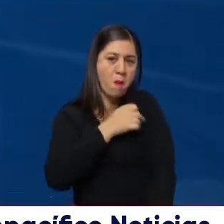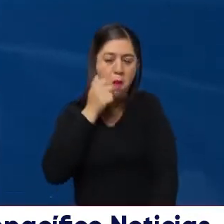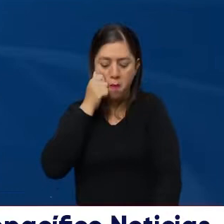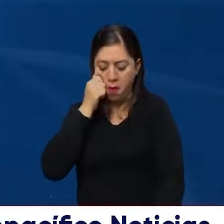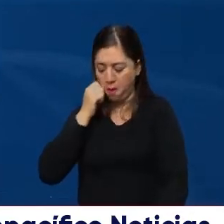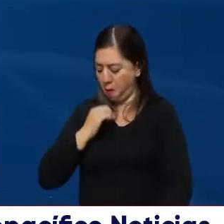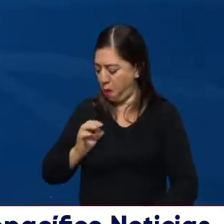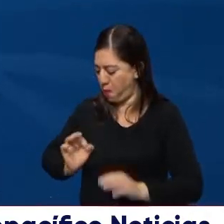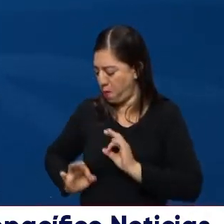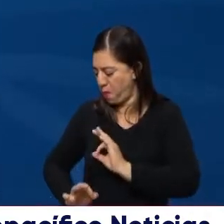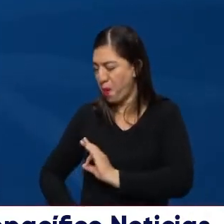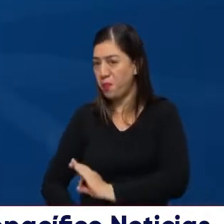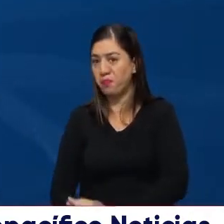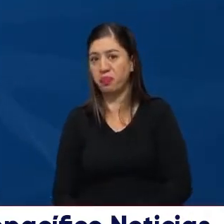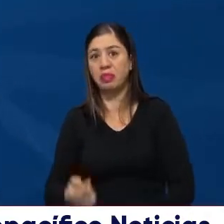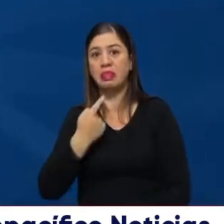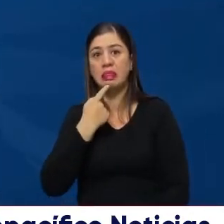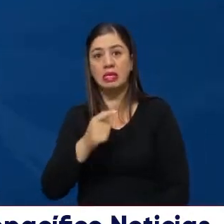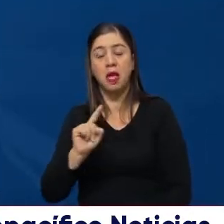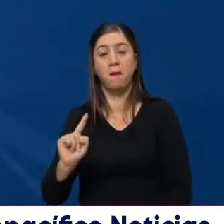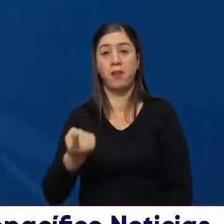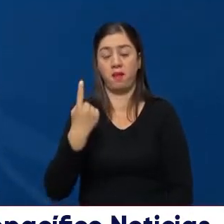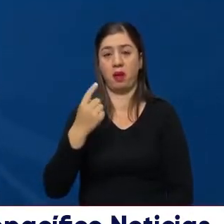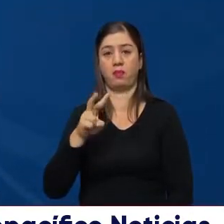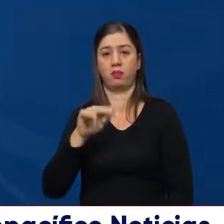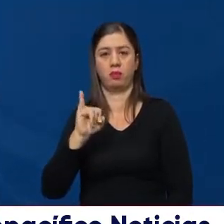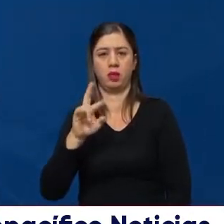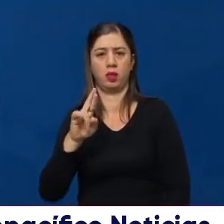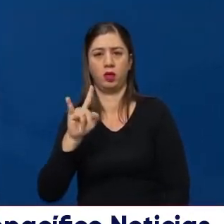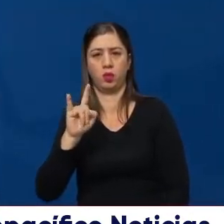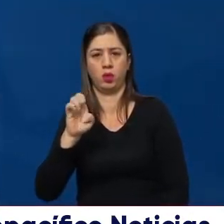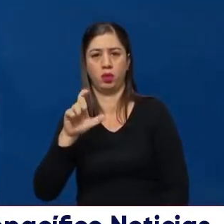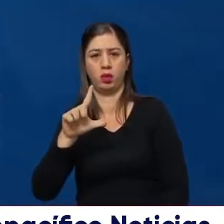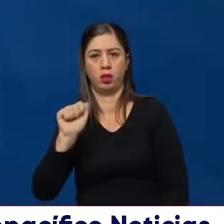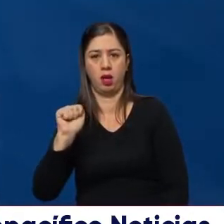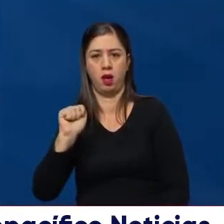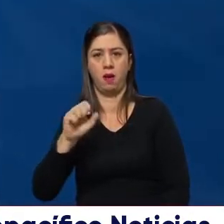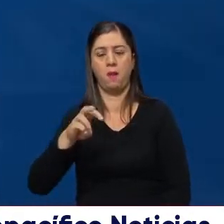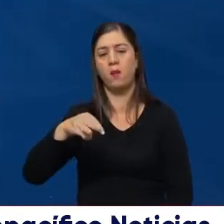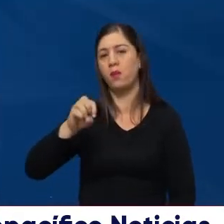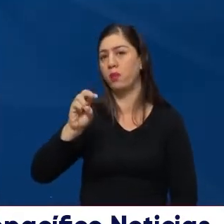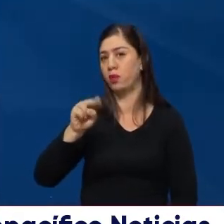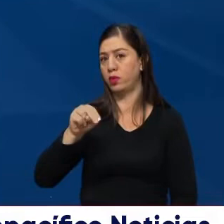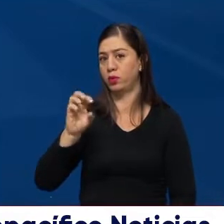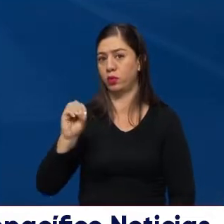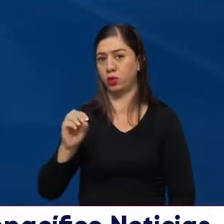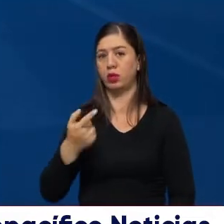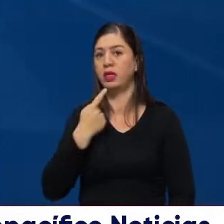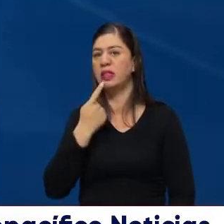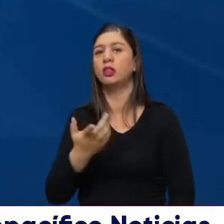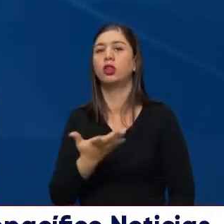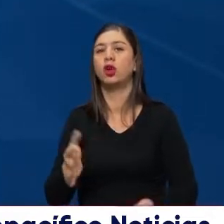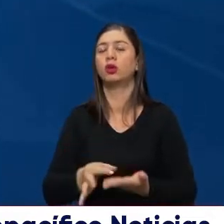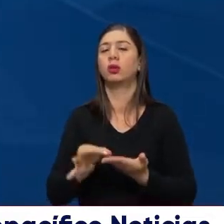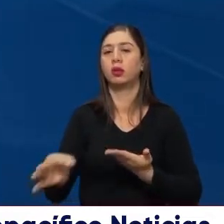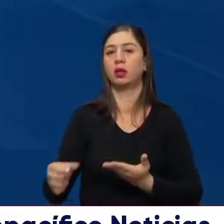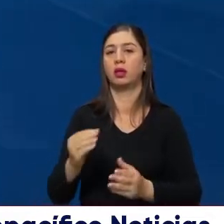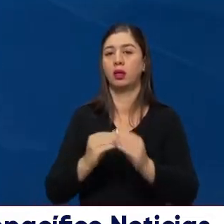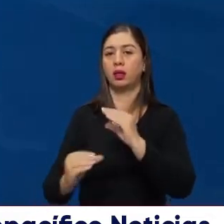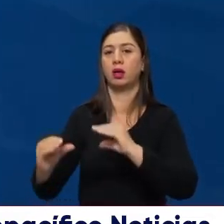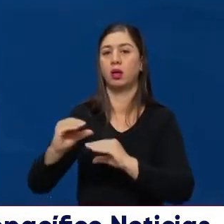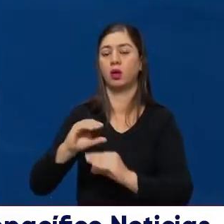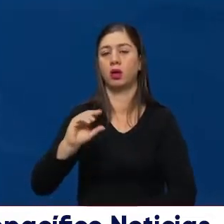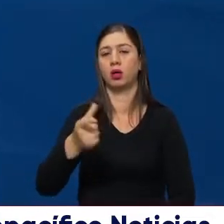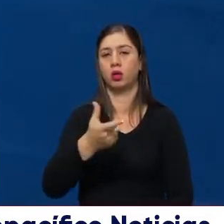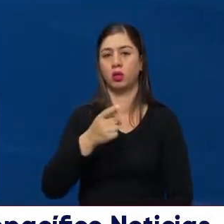además aseguran se trataría del primer caso de viruela del mono en Colombia y que se habría registrado en Guachené, en el departamento del Cauca. Pues